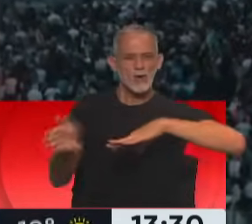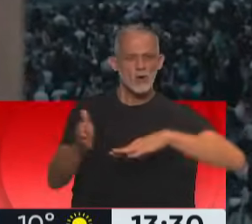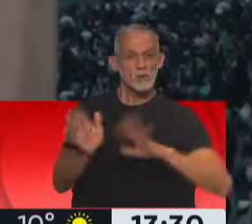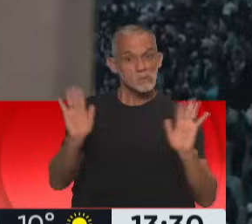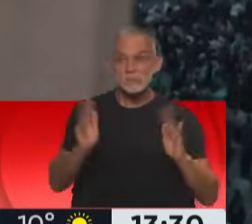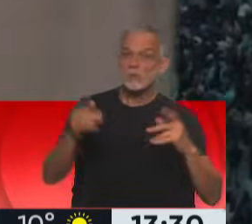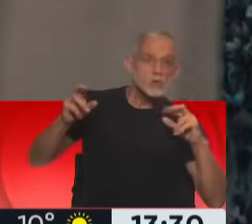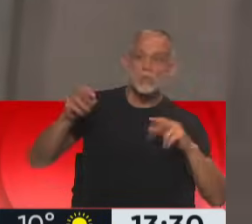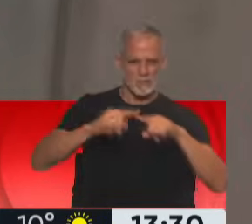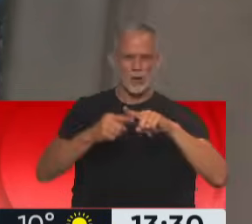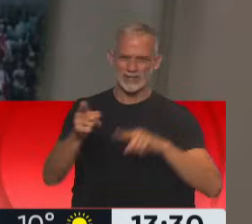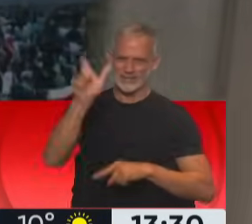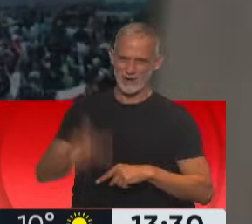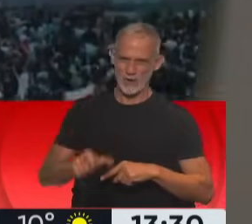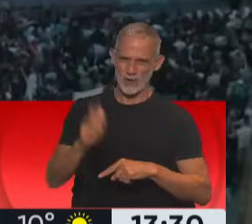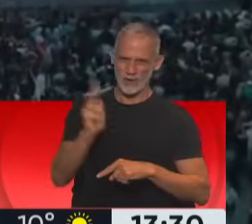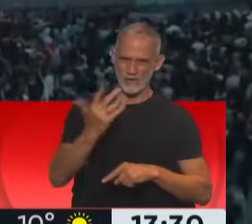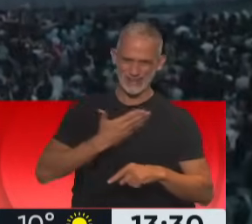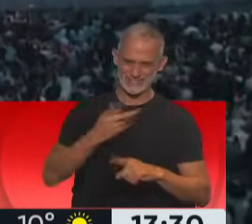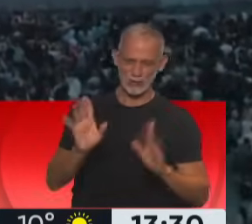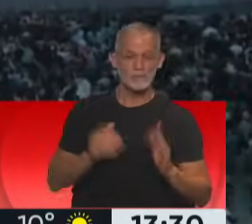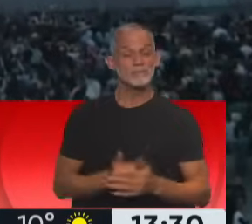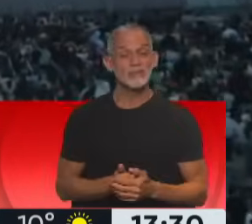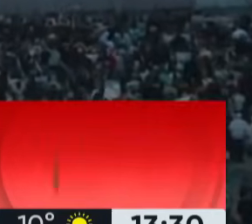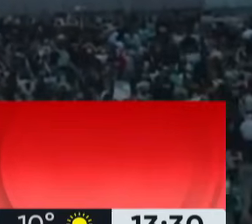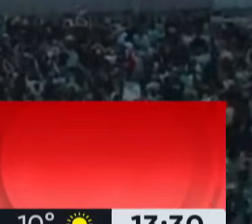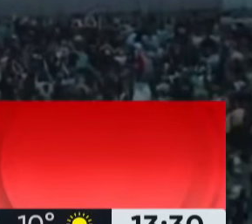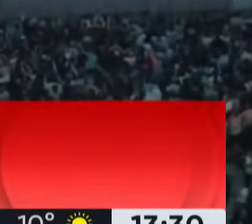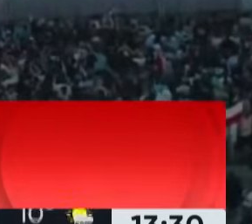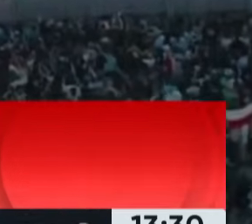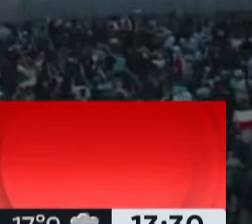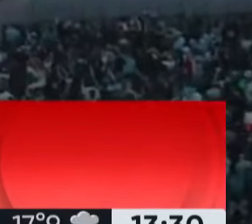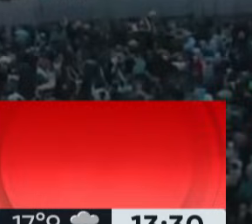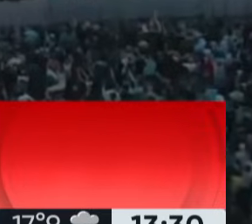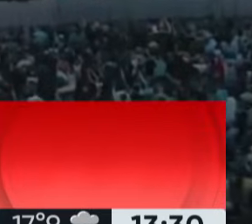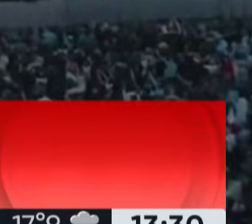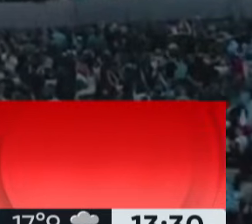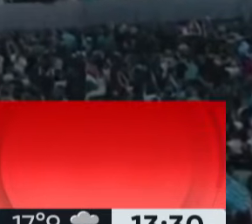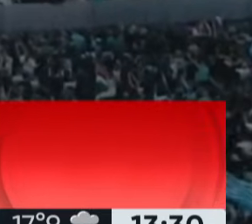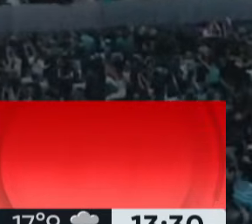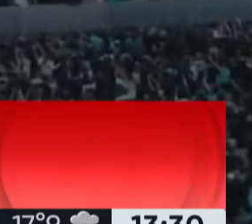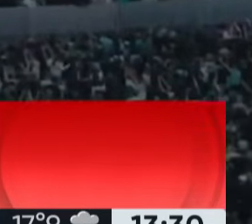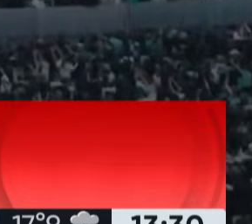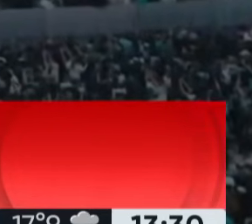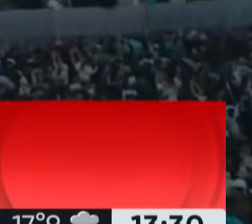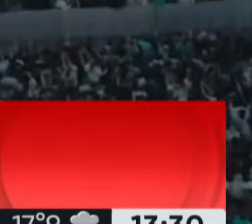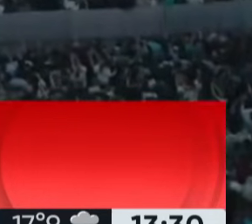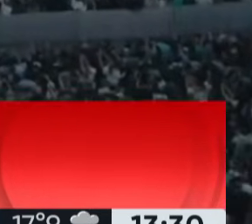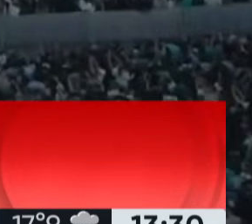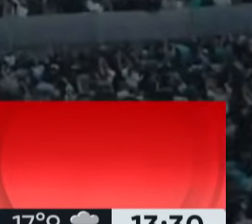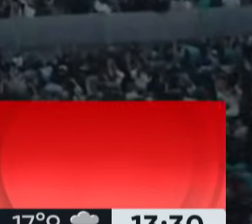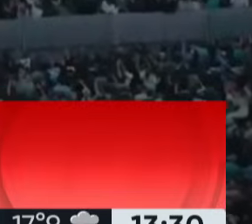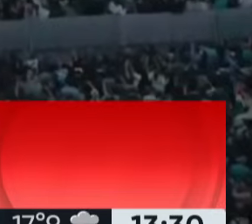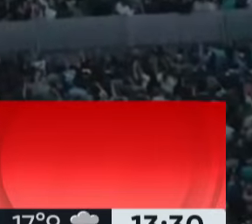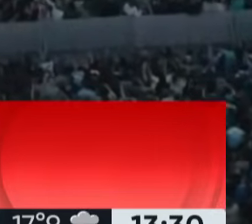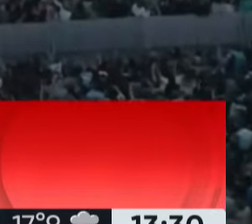diplomático, un papa político. Por eso es tan difícil la sucesión, lo que sigue. Lo que sigue es continuismo, lo